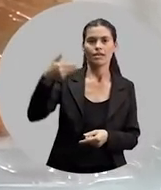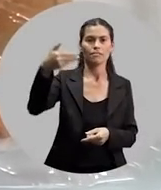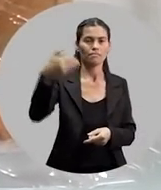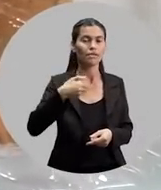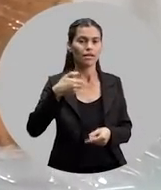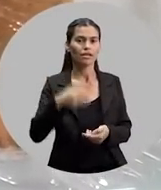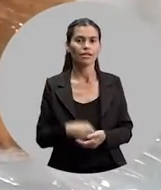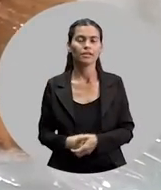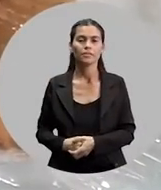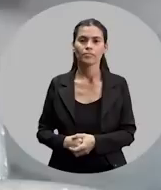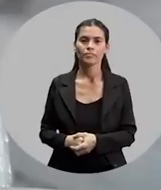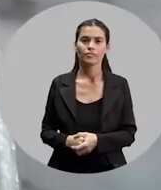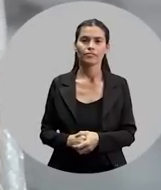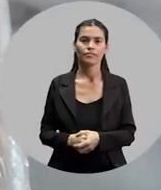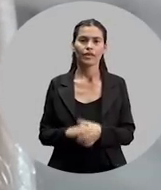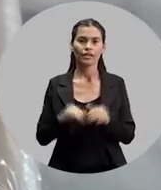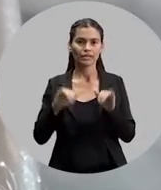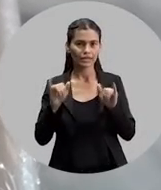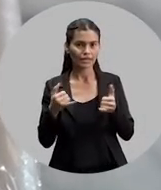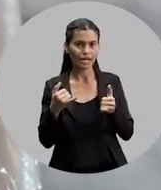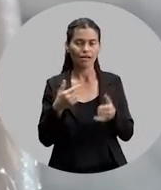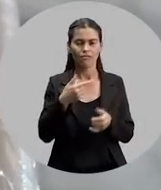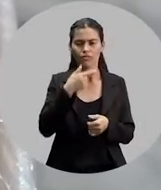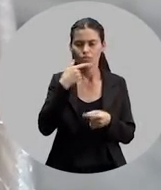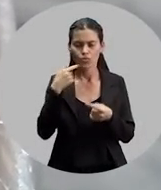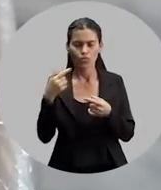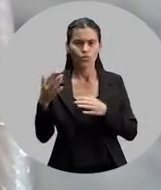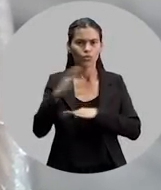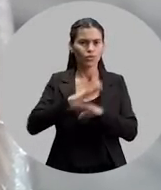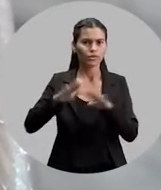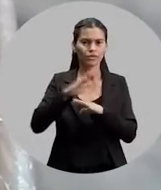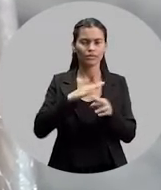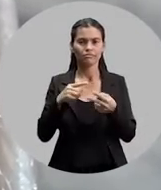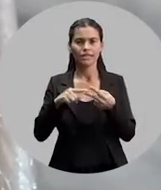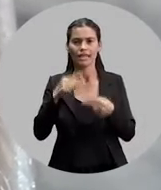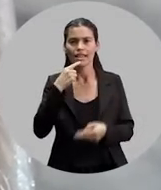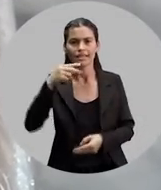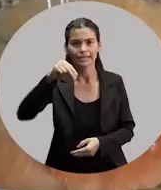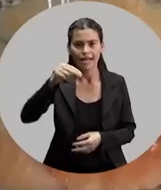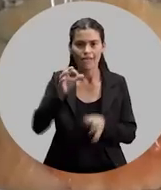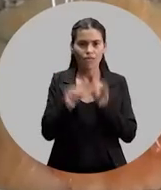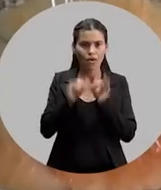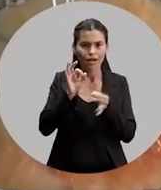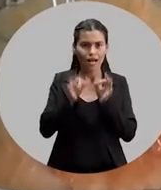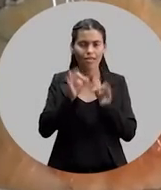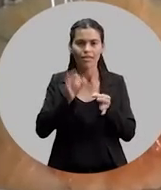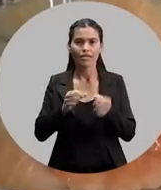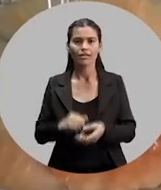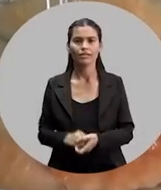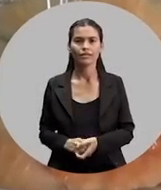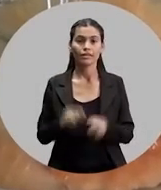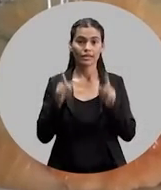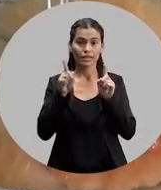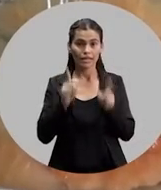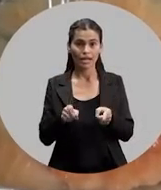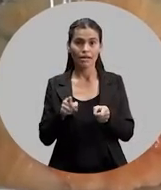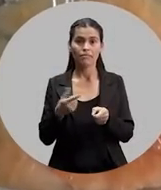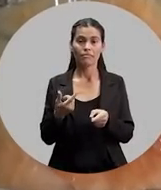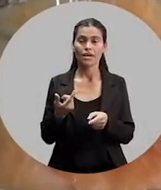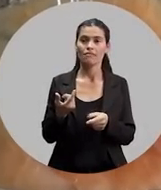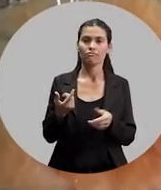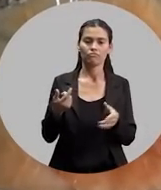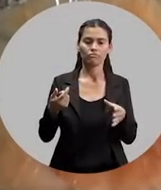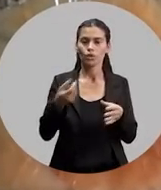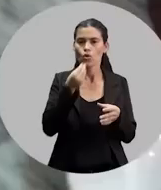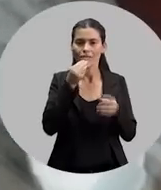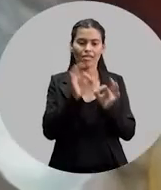realizar su pedido. Tenemos todo lo que es bocaditos dulces, salado, tenemos todo lo que es